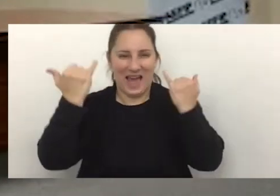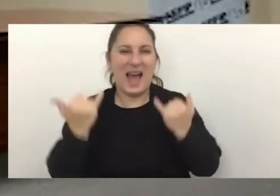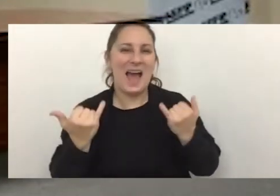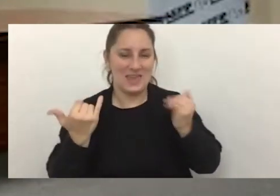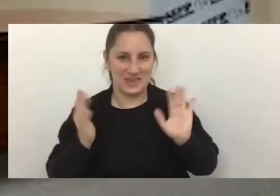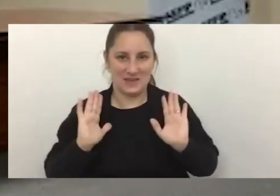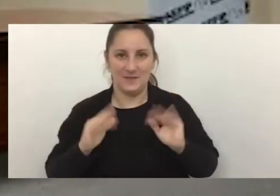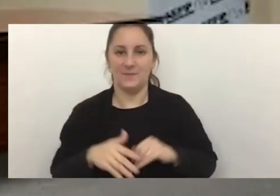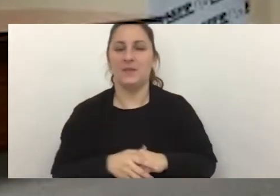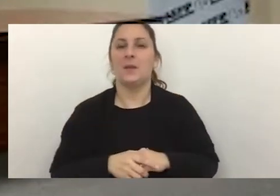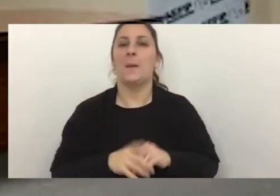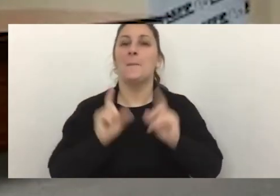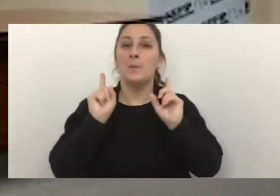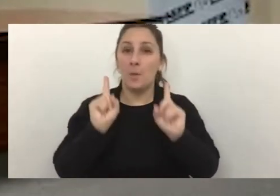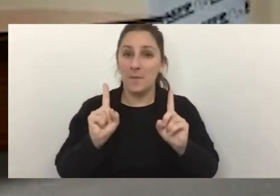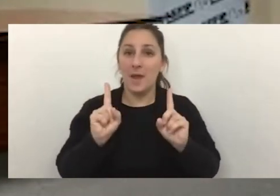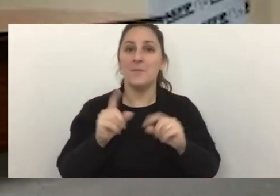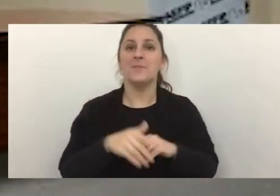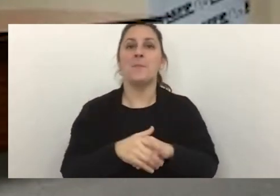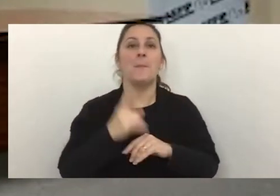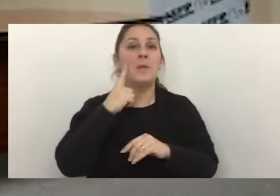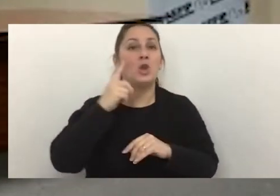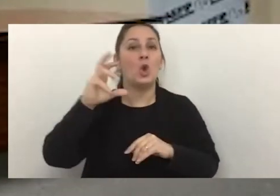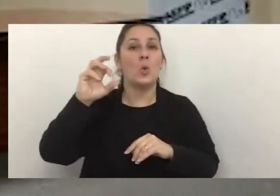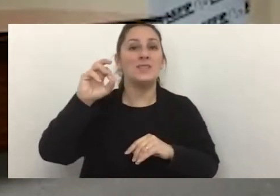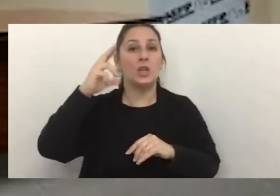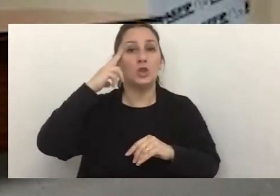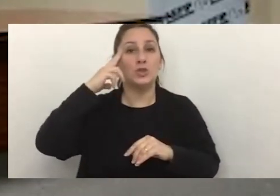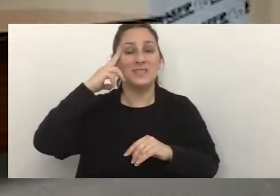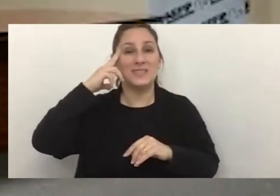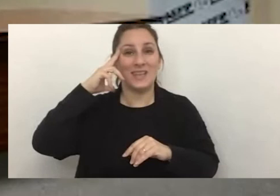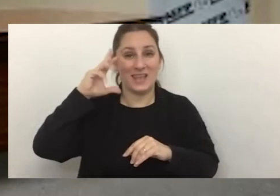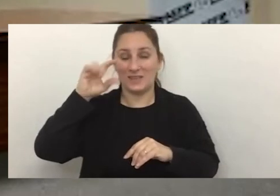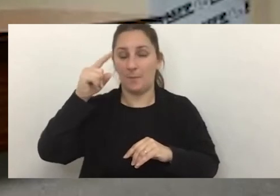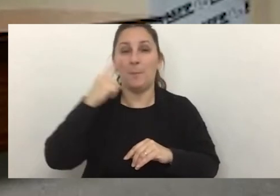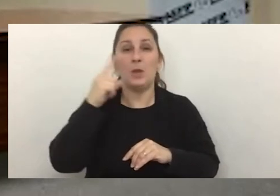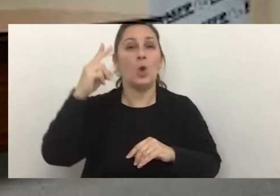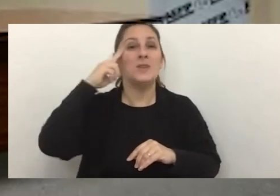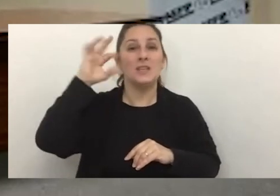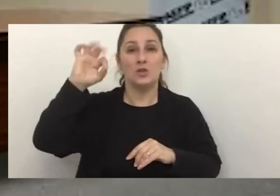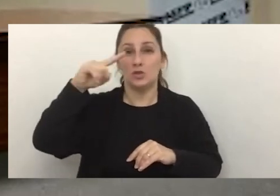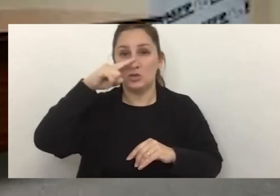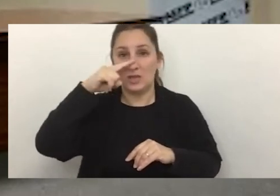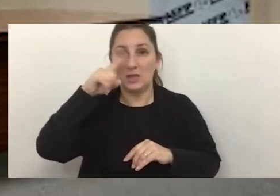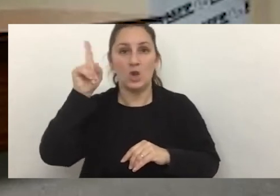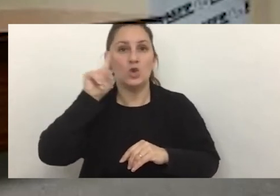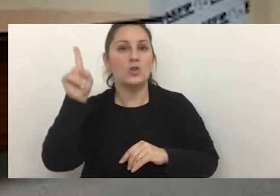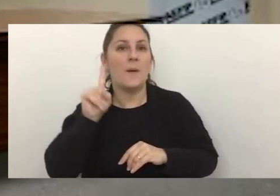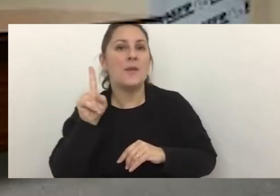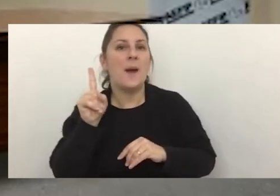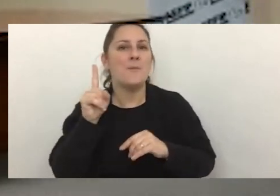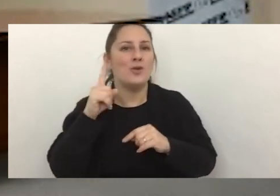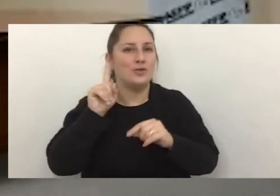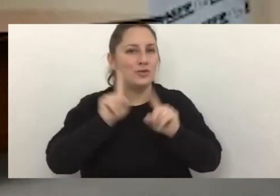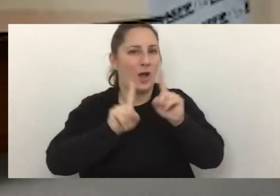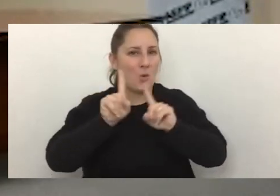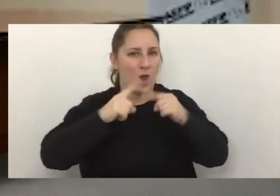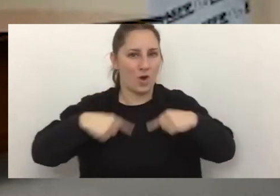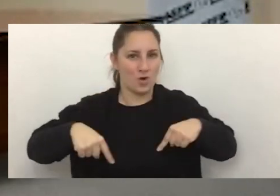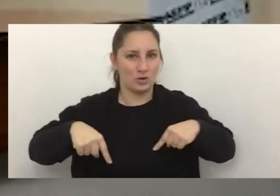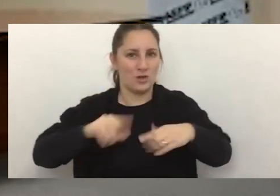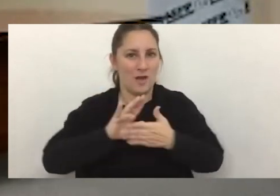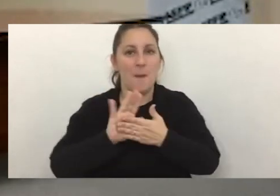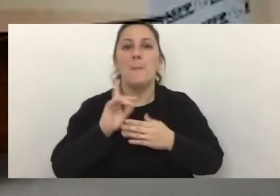Pero fíjense ustedes que esto es 1907, o sea que no teníamos concepto de daño ambiental, pero sí teníamos el poder